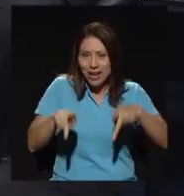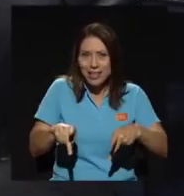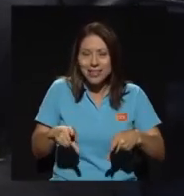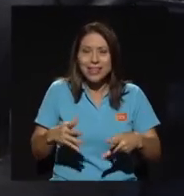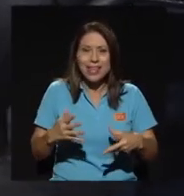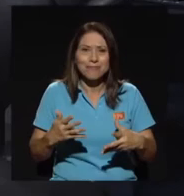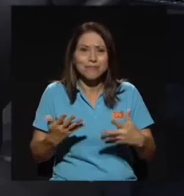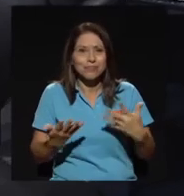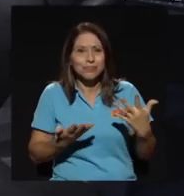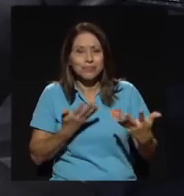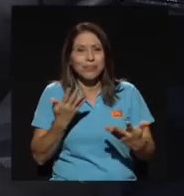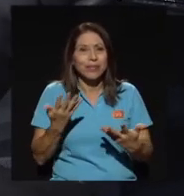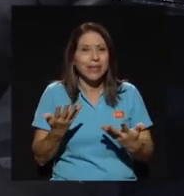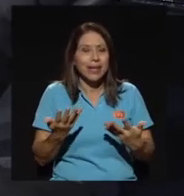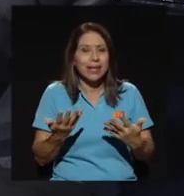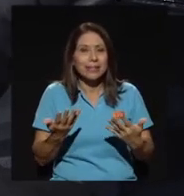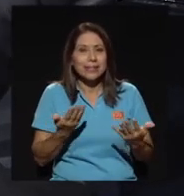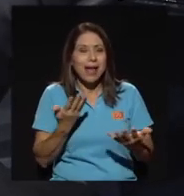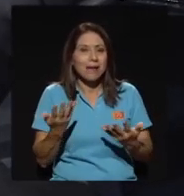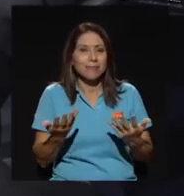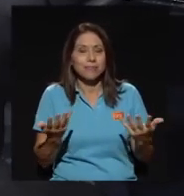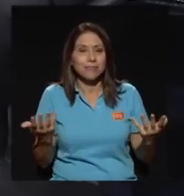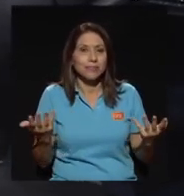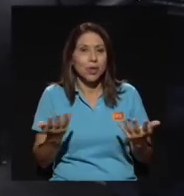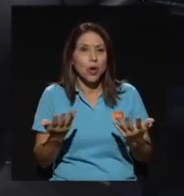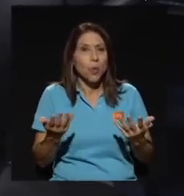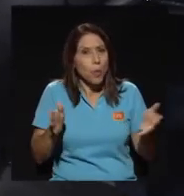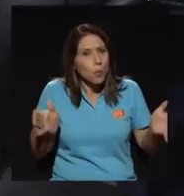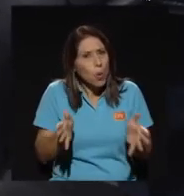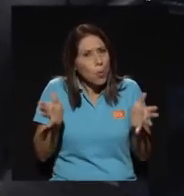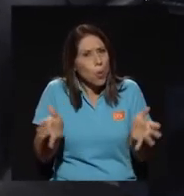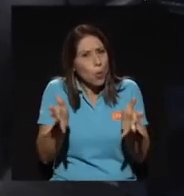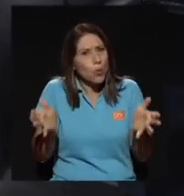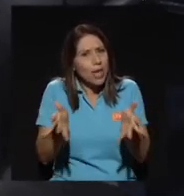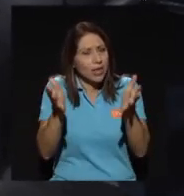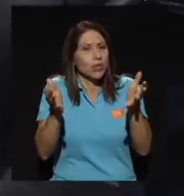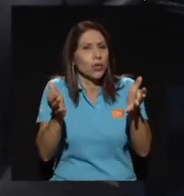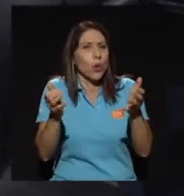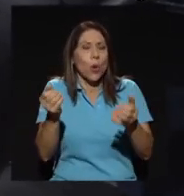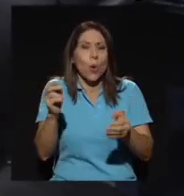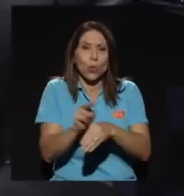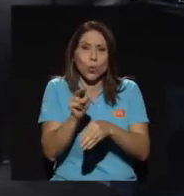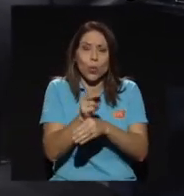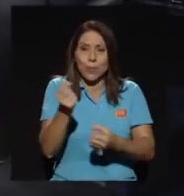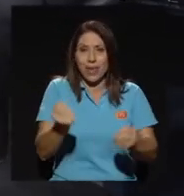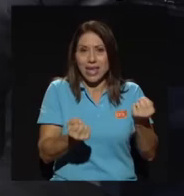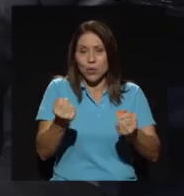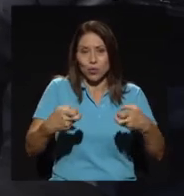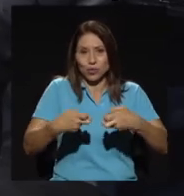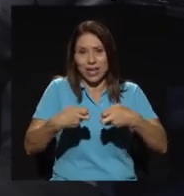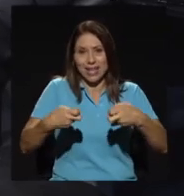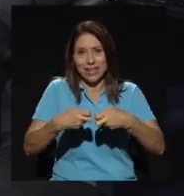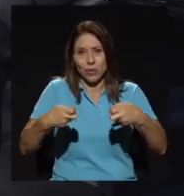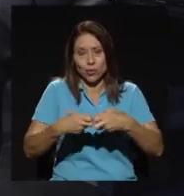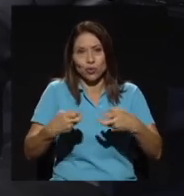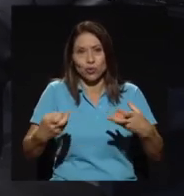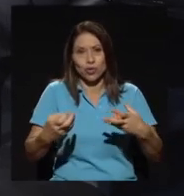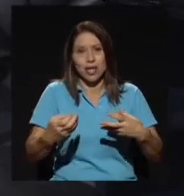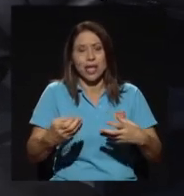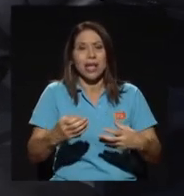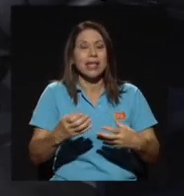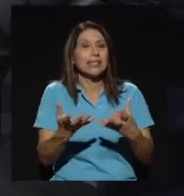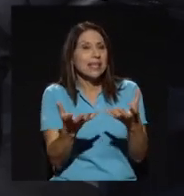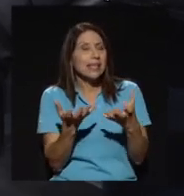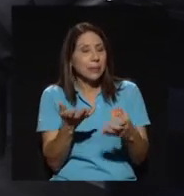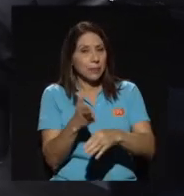sin está digamos promoviendo fuertemente los vehículos eléctricos y buscando mejorar el